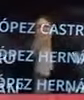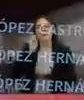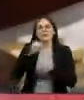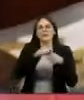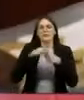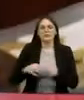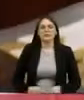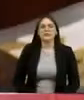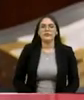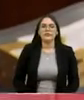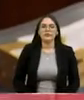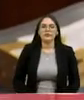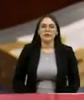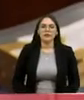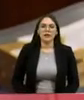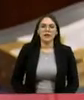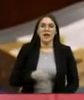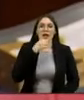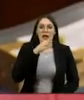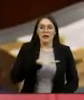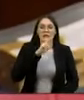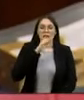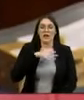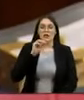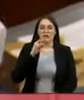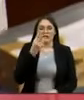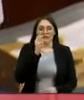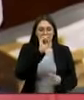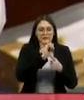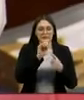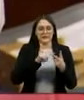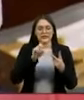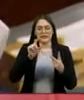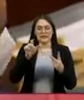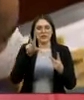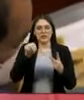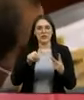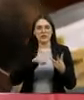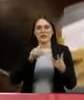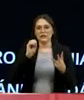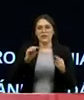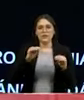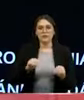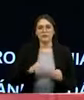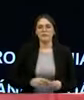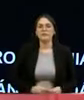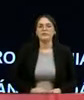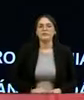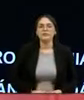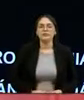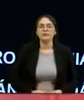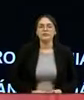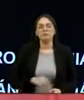voz el sistema electrónico se emitieron 83 votos en pro 36 en contra y cero abstenciones